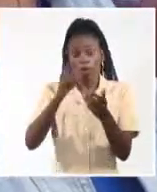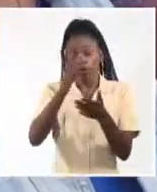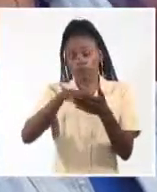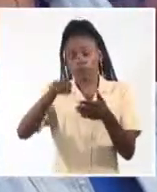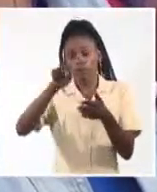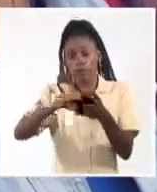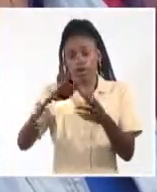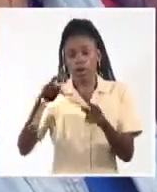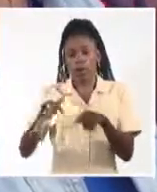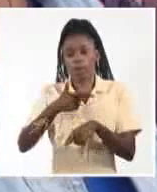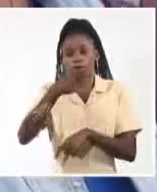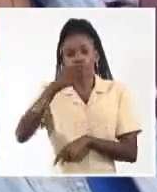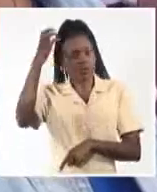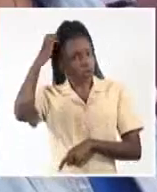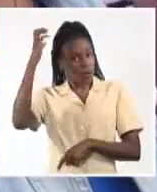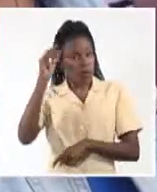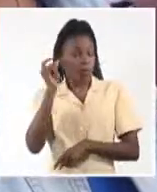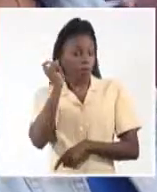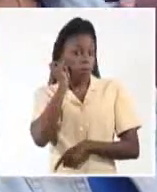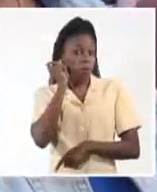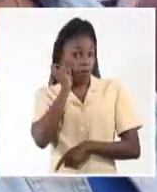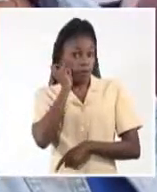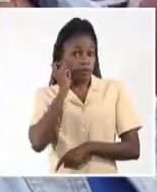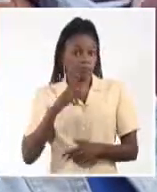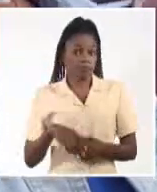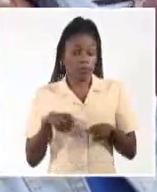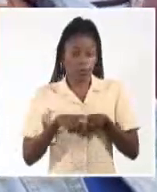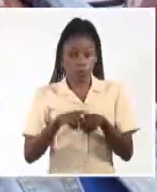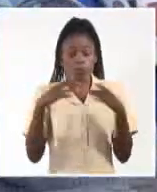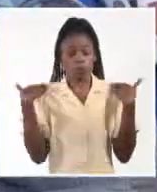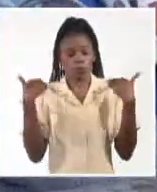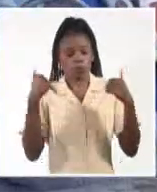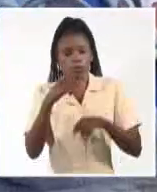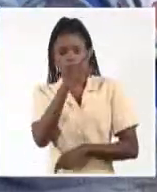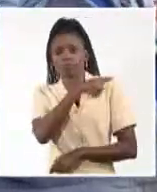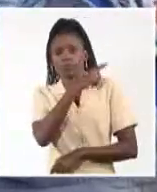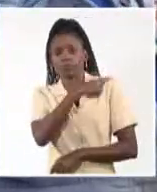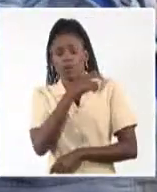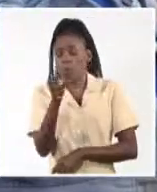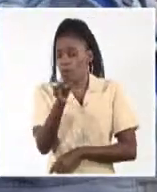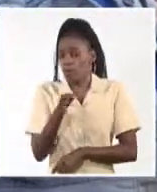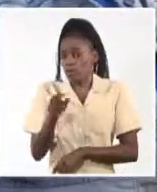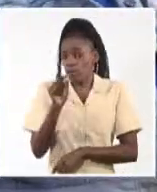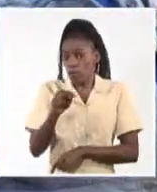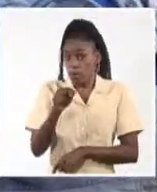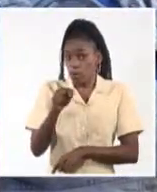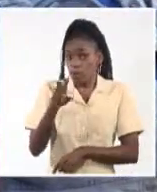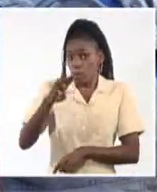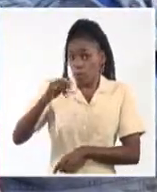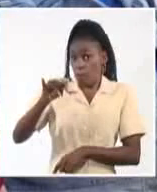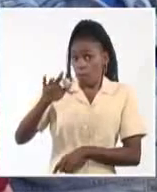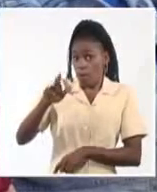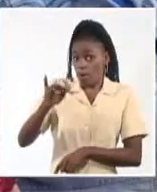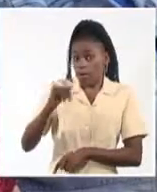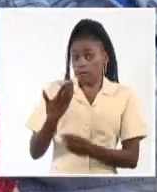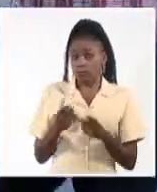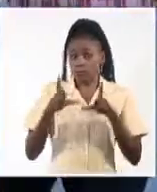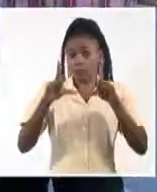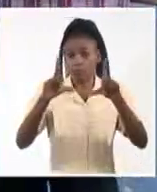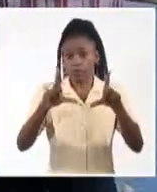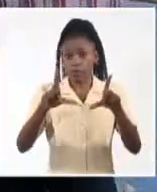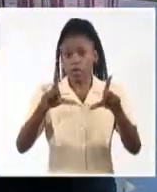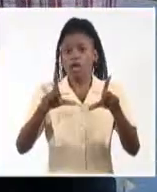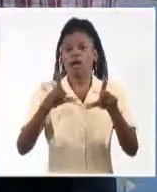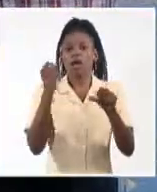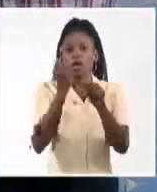la vicegobernadora Junia Pérez Hernández, junto a directivos y autoridades del municipio de Mayarí, se entregó la distinción Ñico López